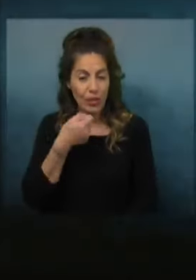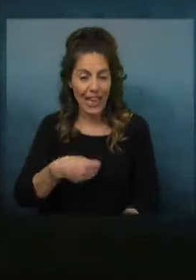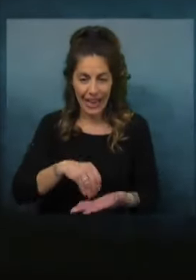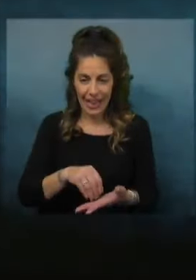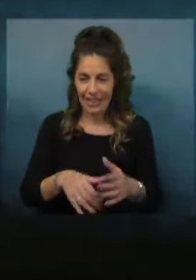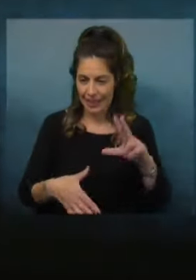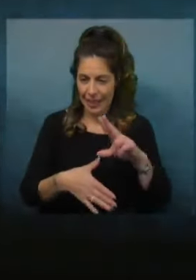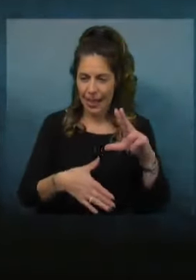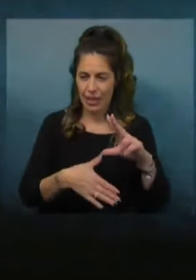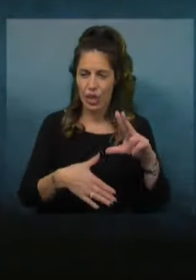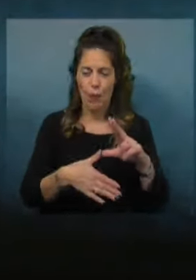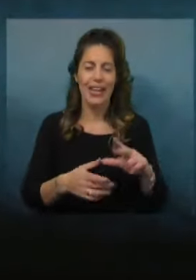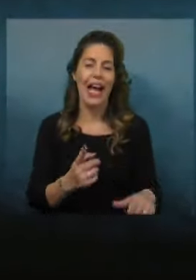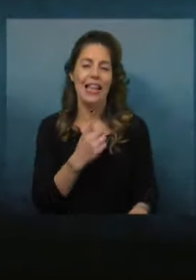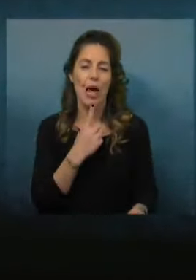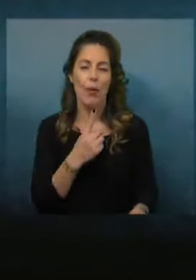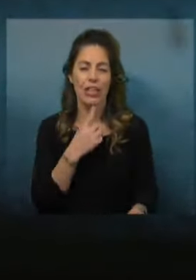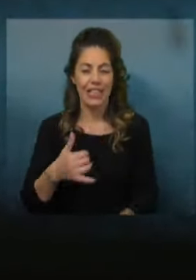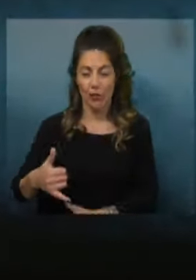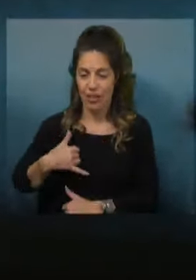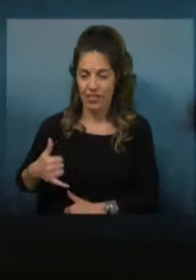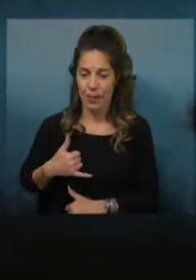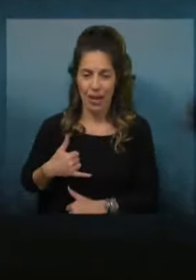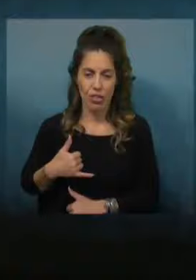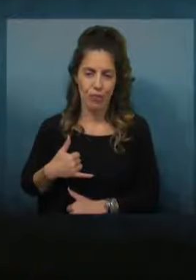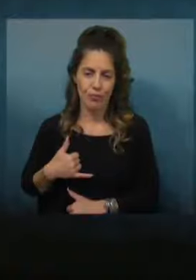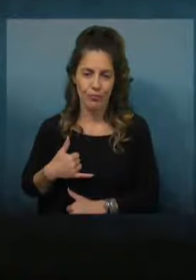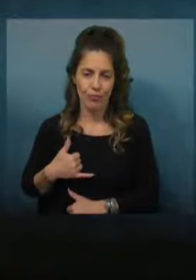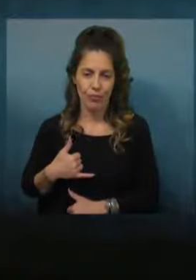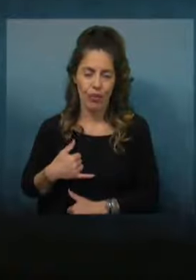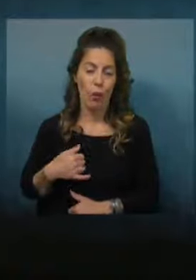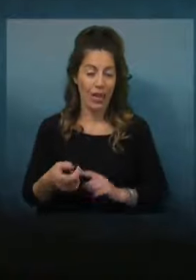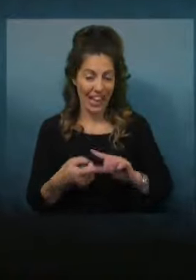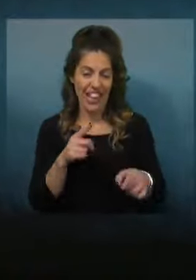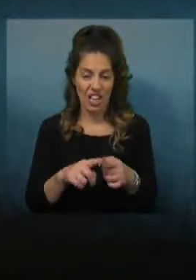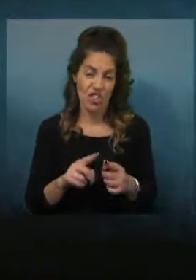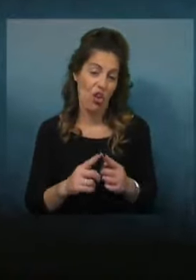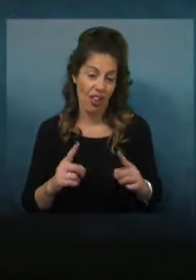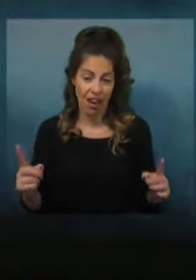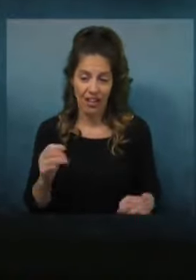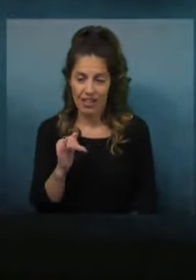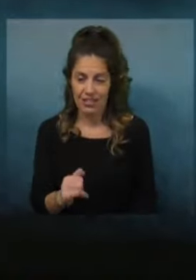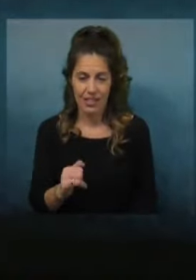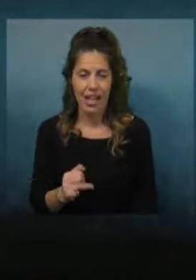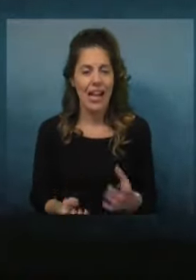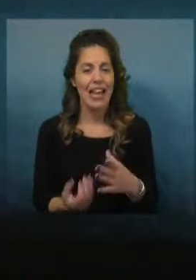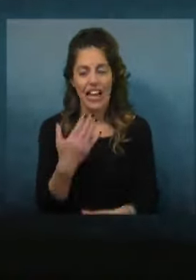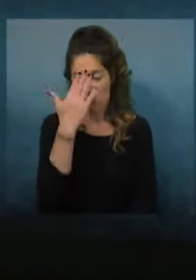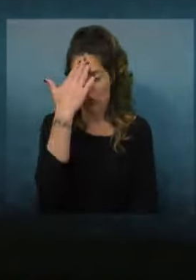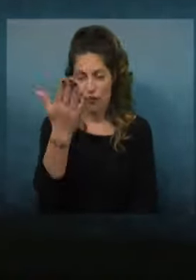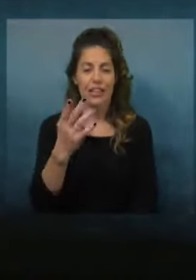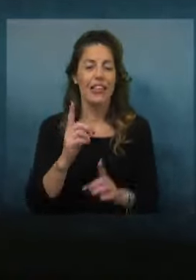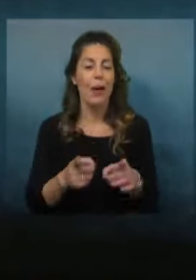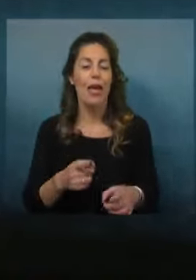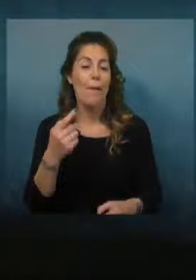eh la política y fuerzas armadas es algo que tiene como larga relación no incluso Bueno también en la creación mismo del frente amplio también